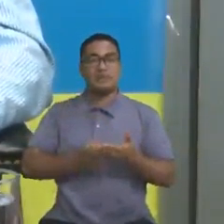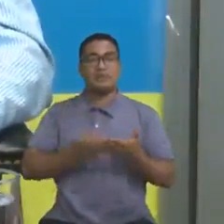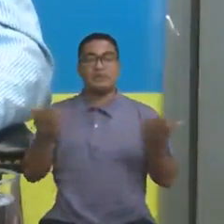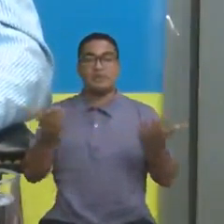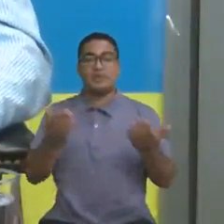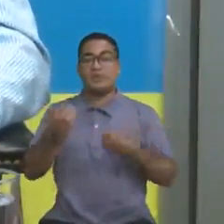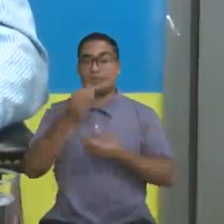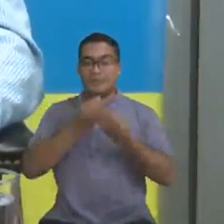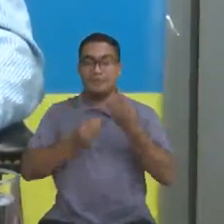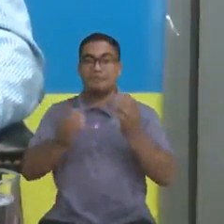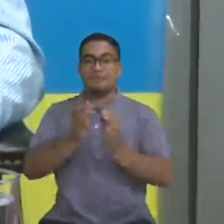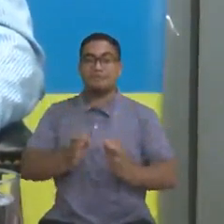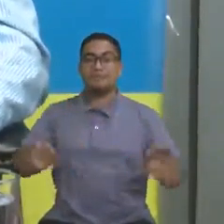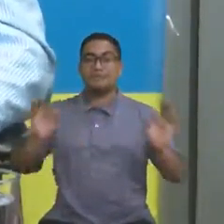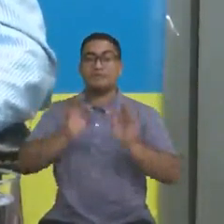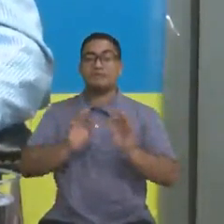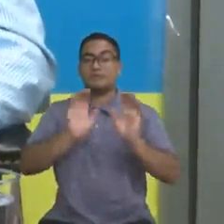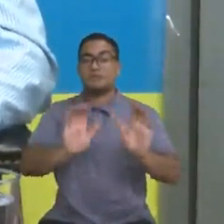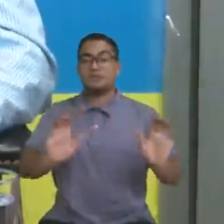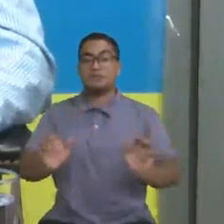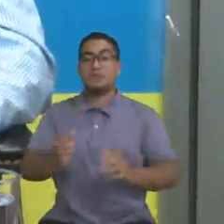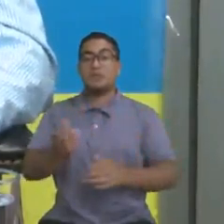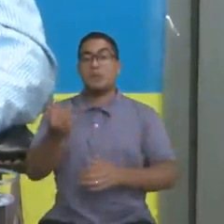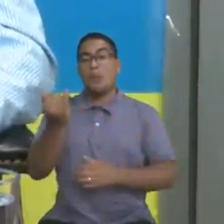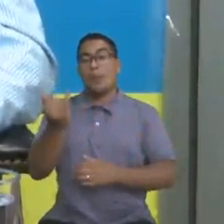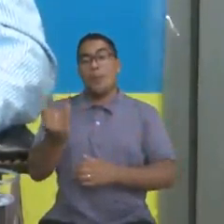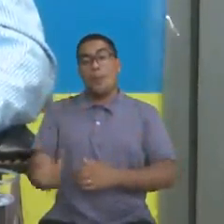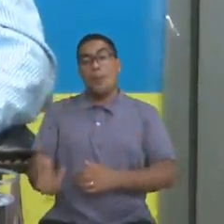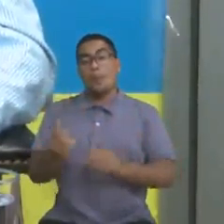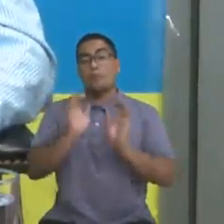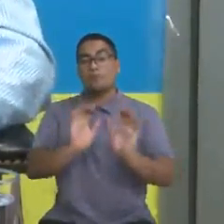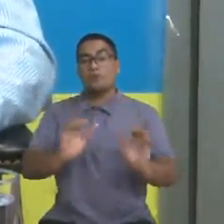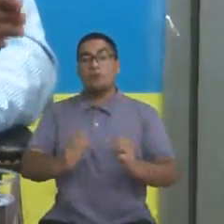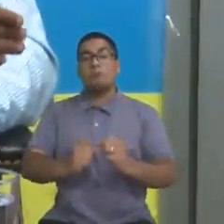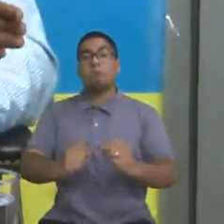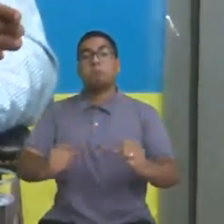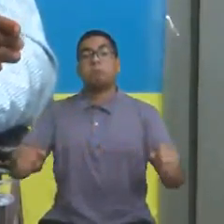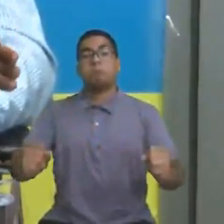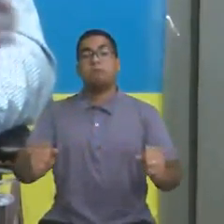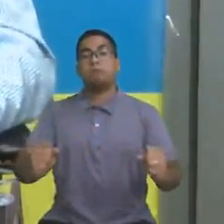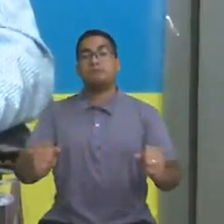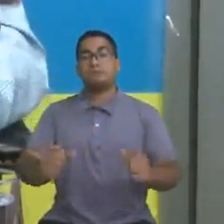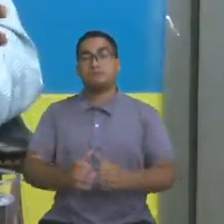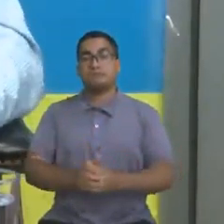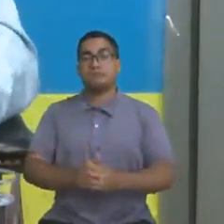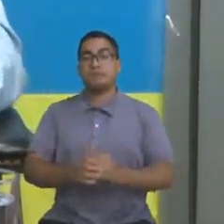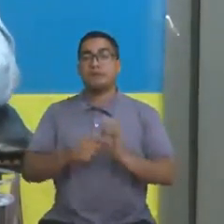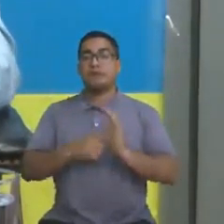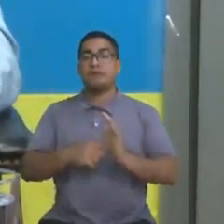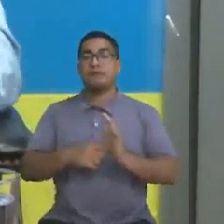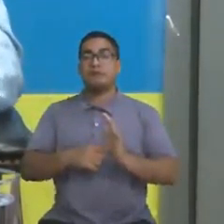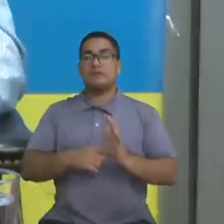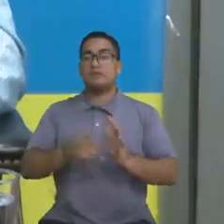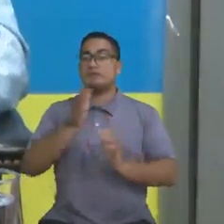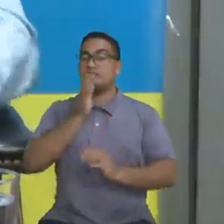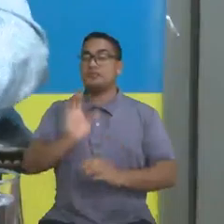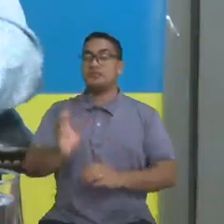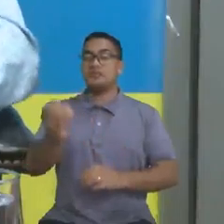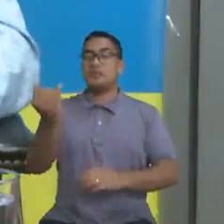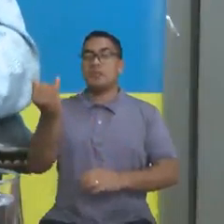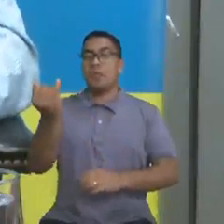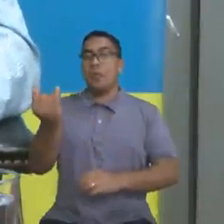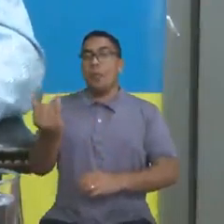Managua, registrado con su partida de nacimiento? Eso es de 0 a 5 años. Ah, de 0 a 5 años. Y tenemos a los niños en los colegios que vamos a